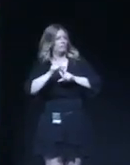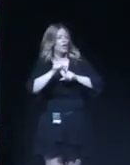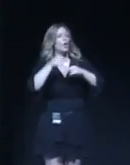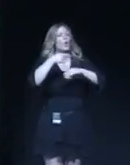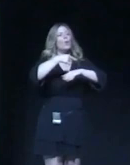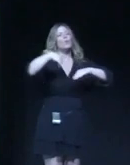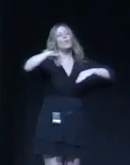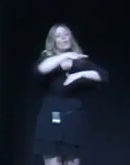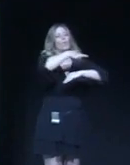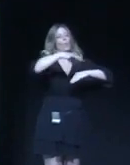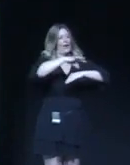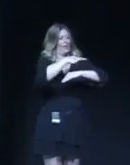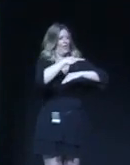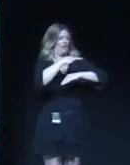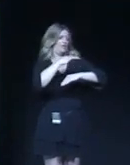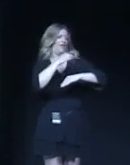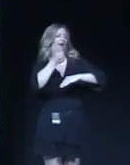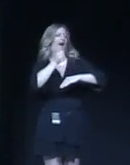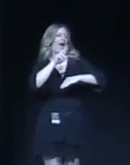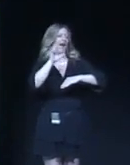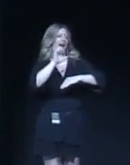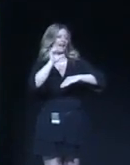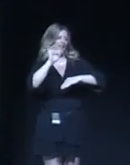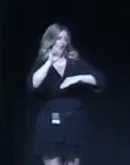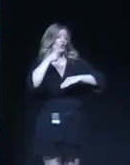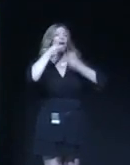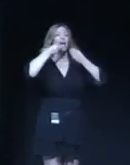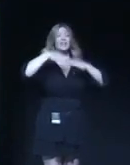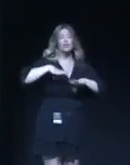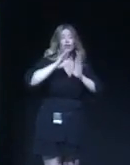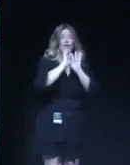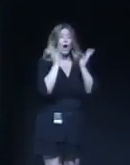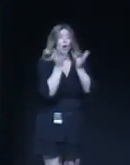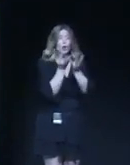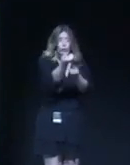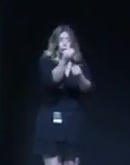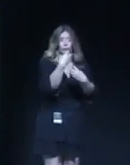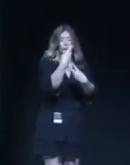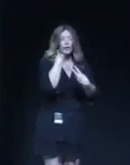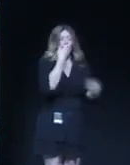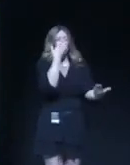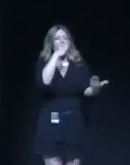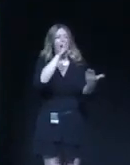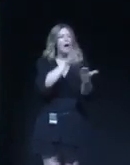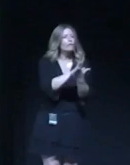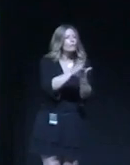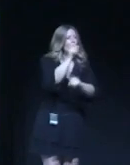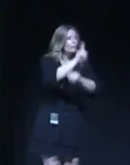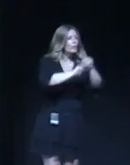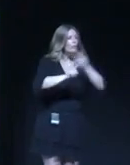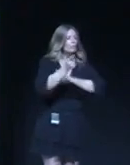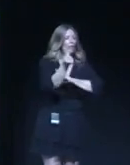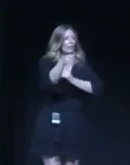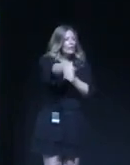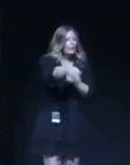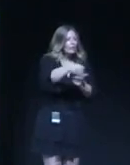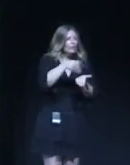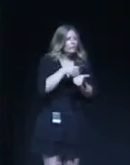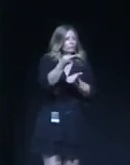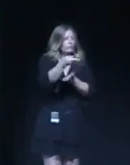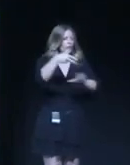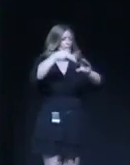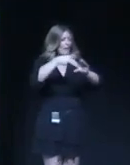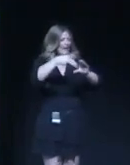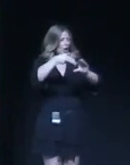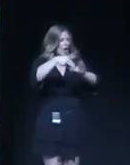nos cuenta la historia de un coro que se enfrenta al dilema de coger el dinero de una refinería, de una petrolera,